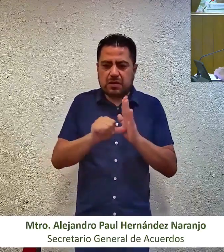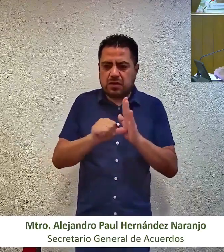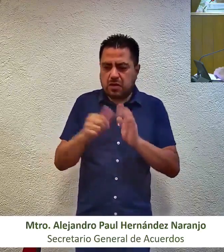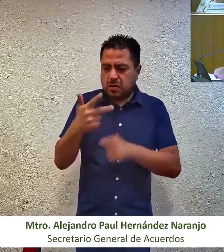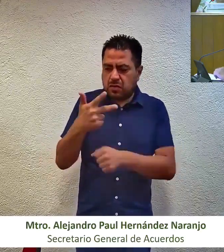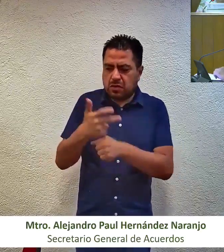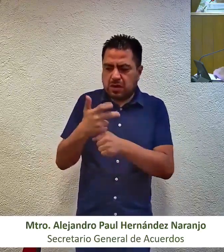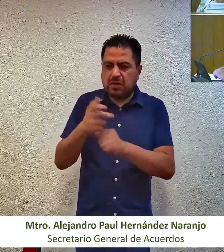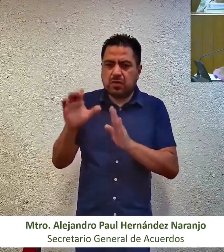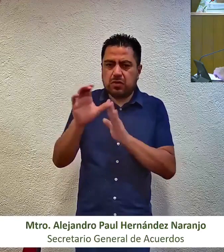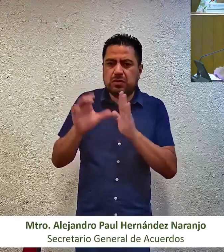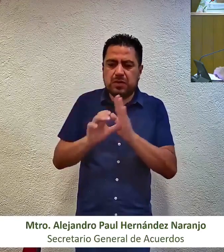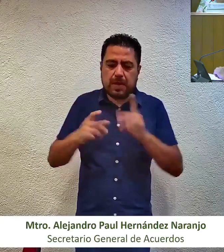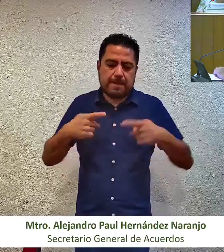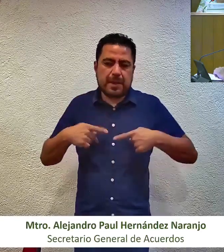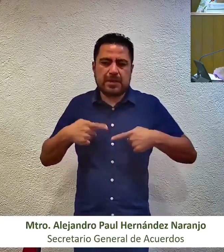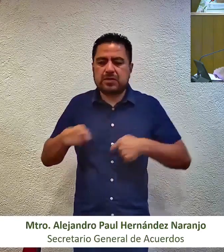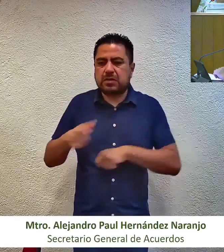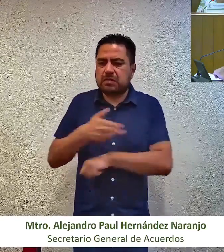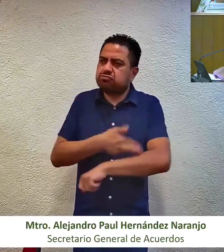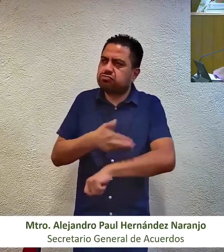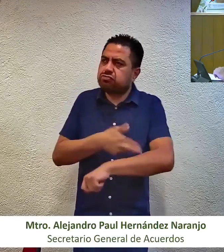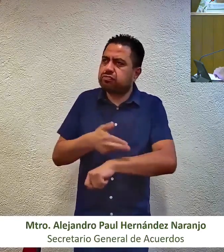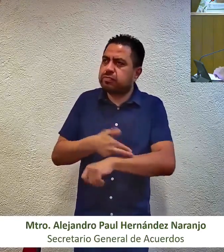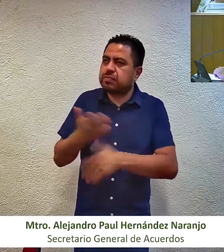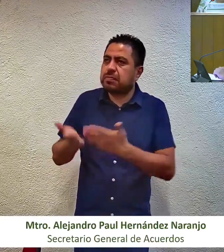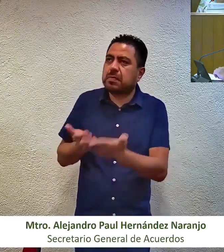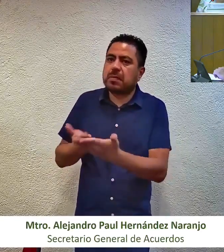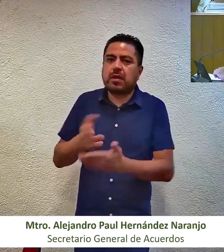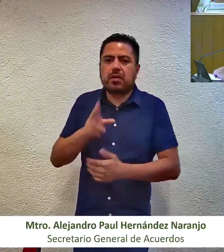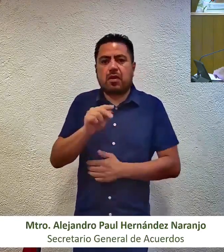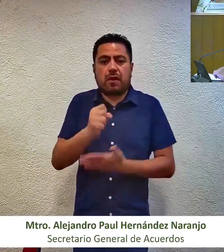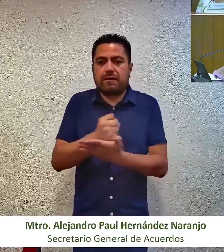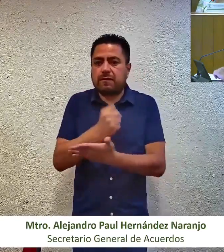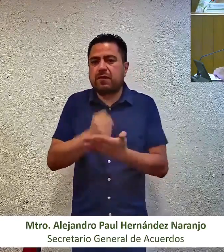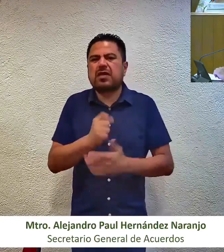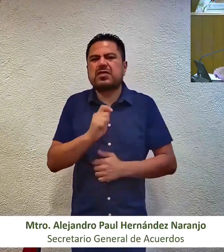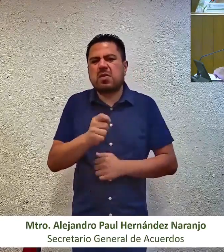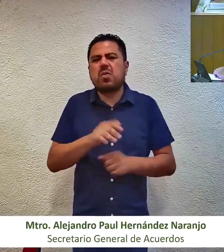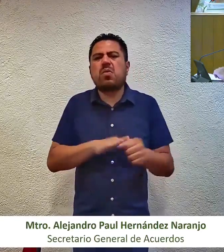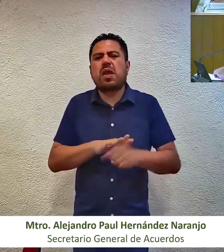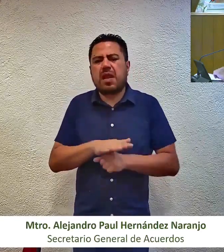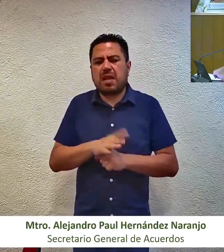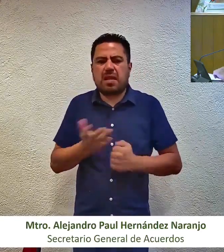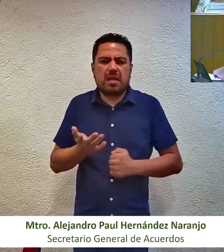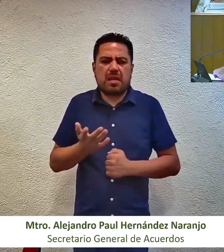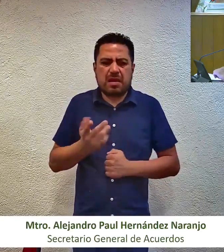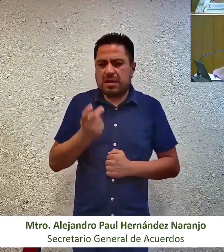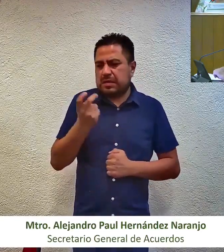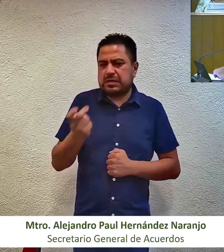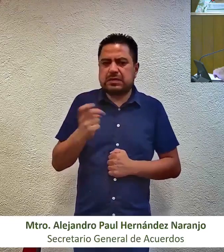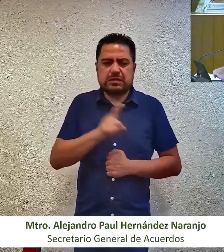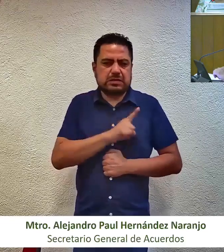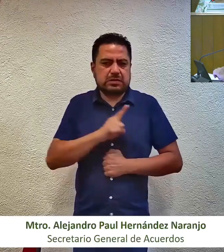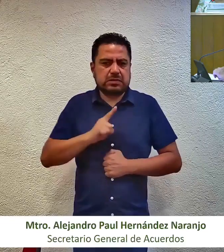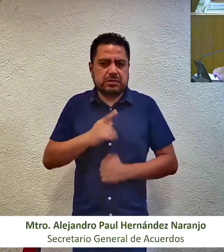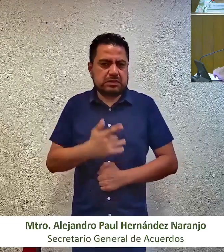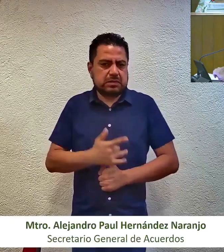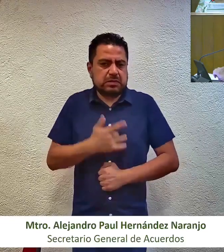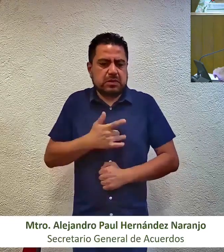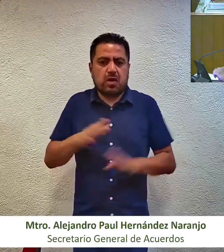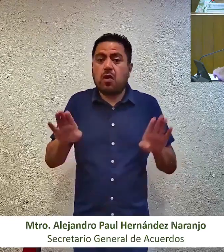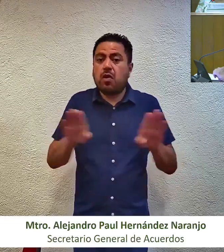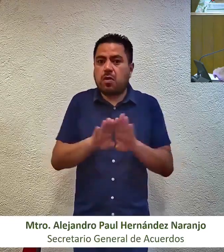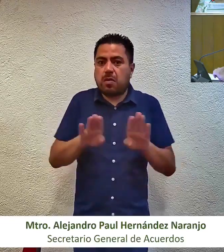constitucional, a los ciudadanos solicitantes, no forzosamente debe ser en el sentido o en los términos que estos lo pretenden, como en el